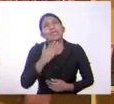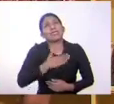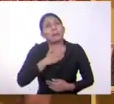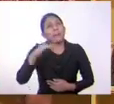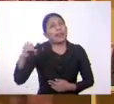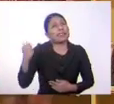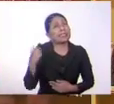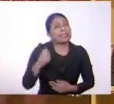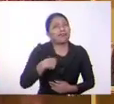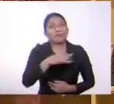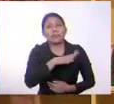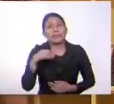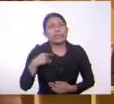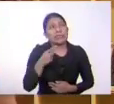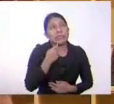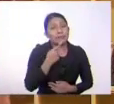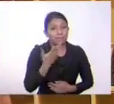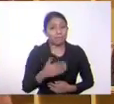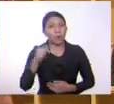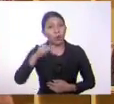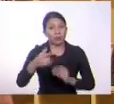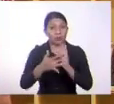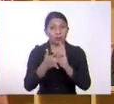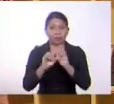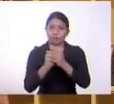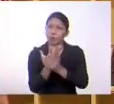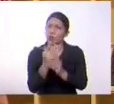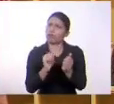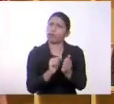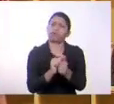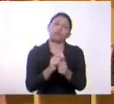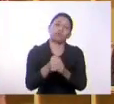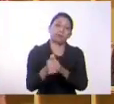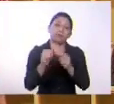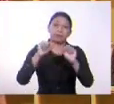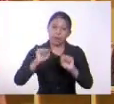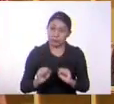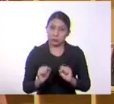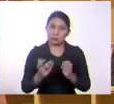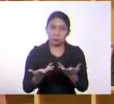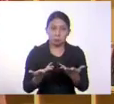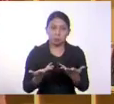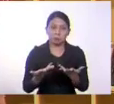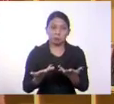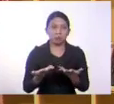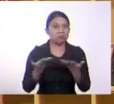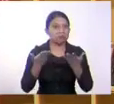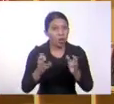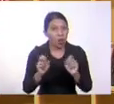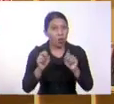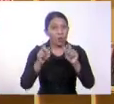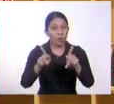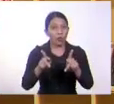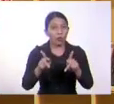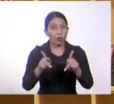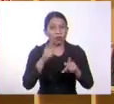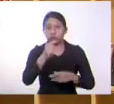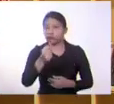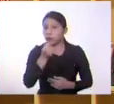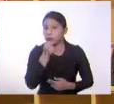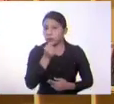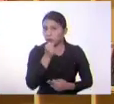pero fíjate que hoy día la tecnología nos puede permitir hacer muchas cosas, como por ejemplo